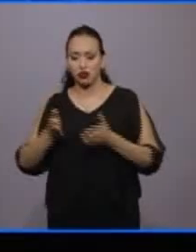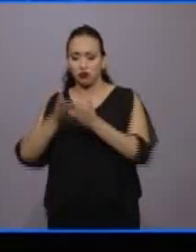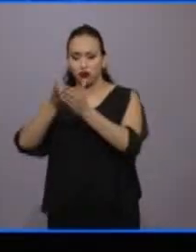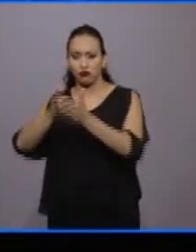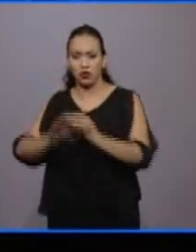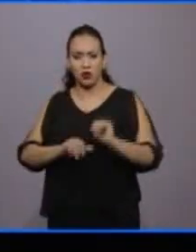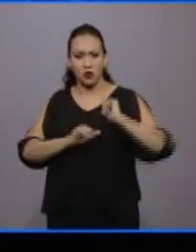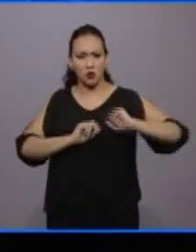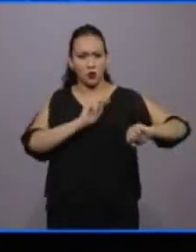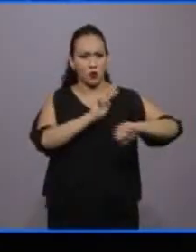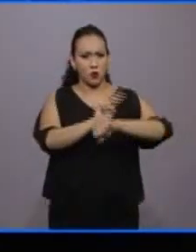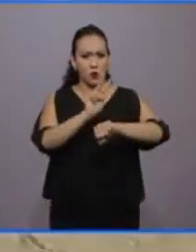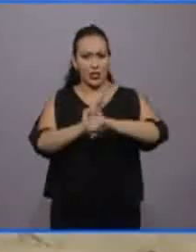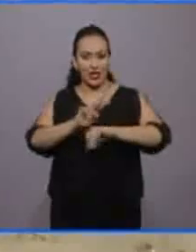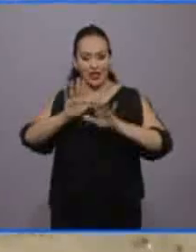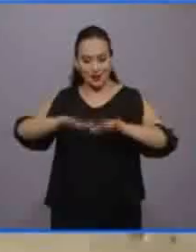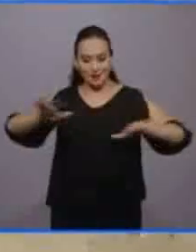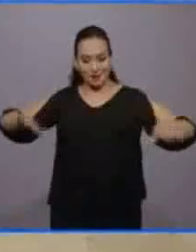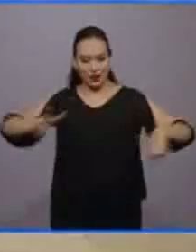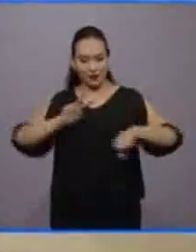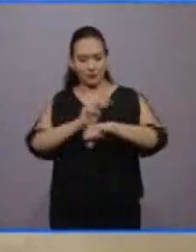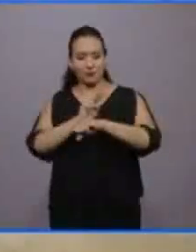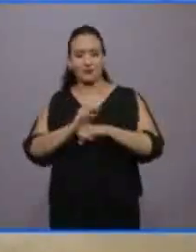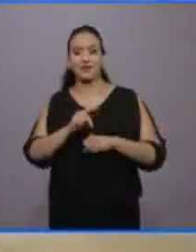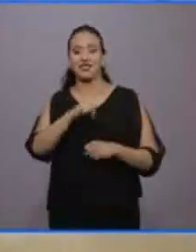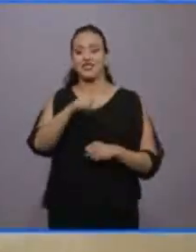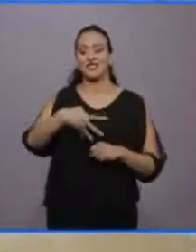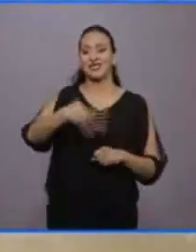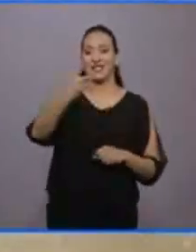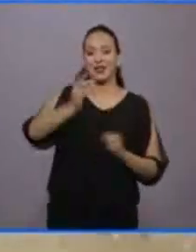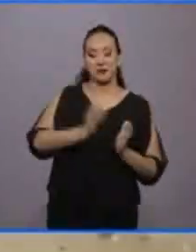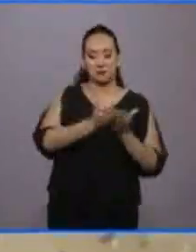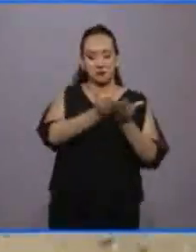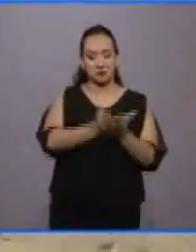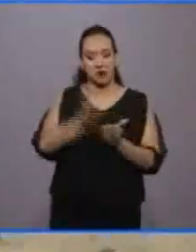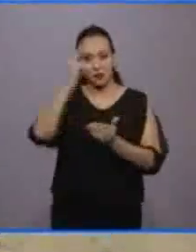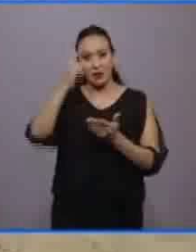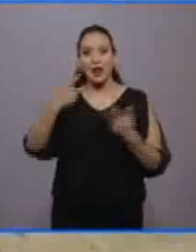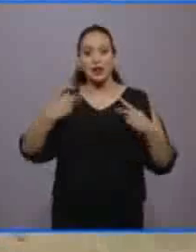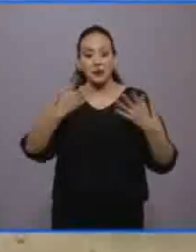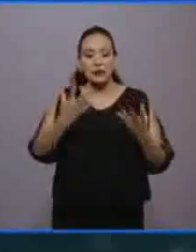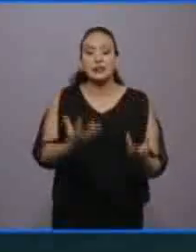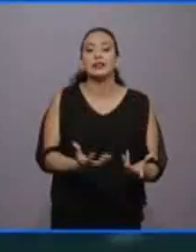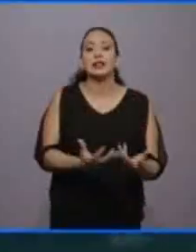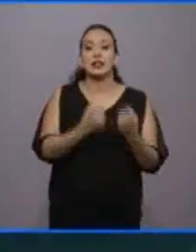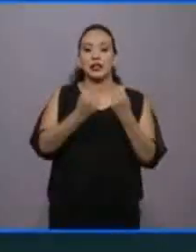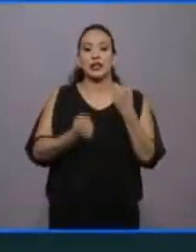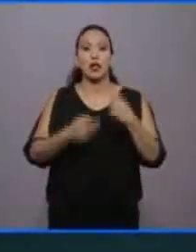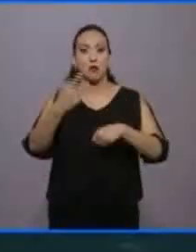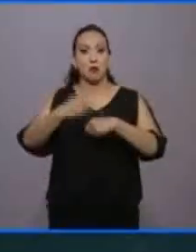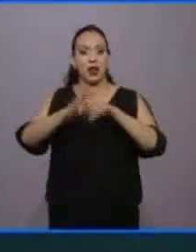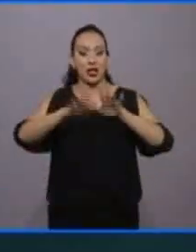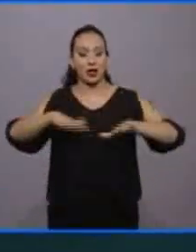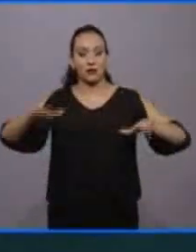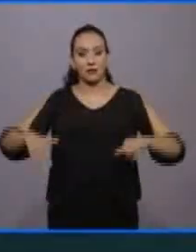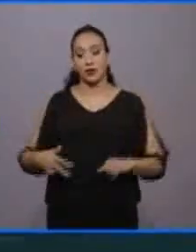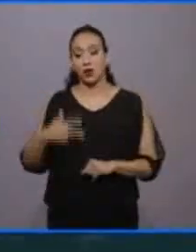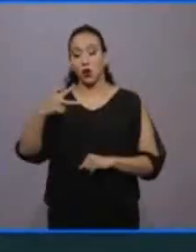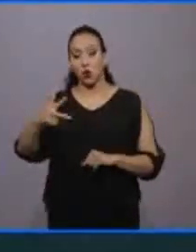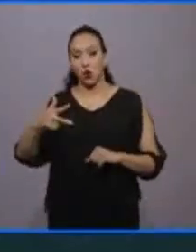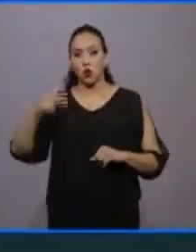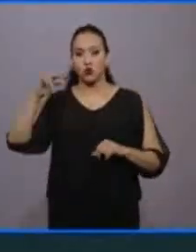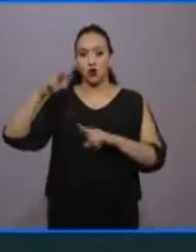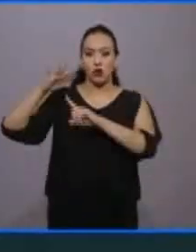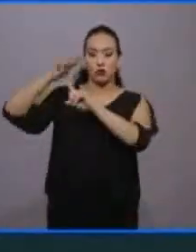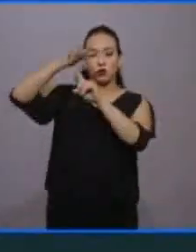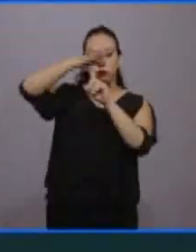de la vigilancia marítima, 114 embarcaciones menores para el rescate de personas en peligro en el mar, 8 unidades aéreas